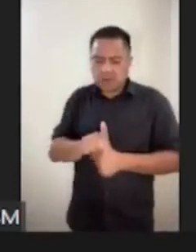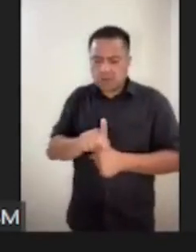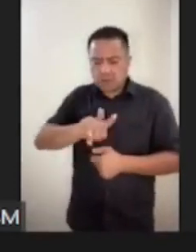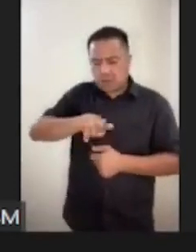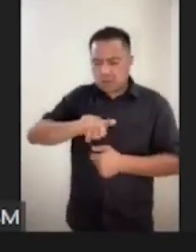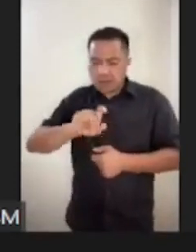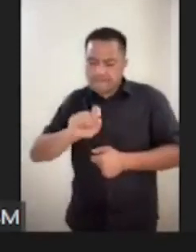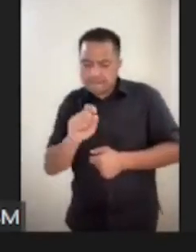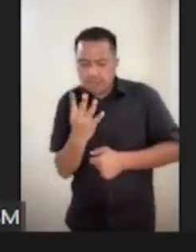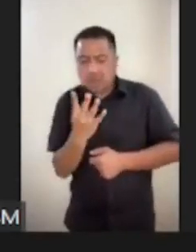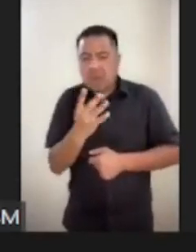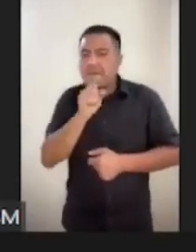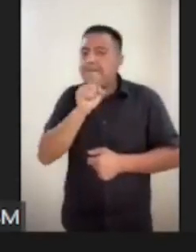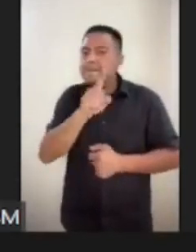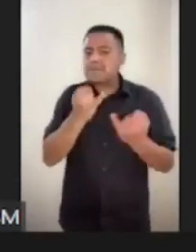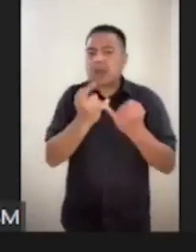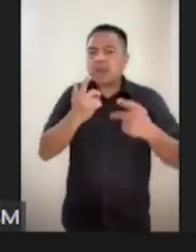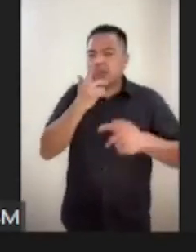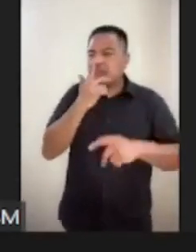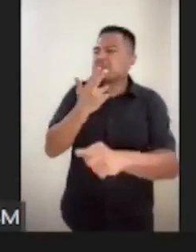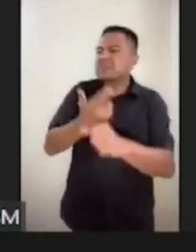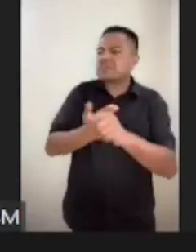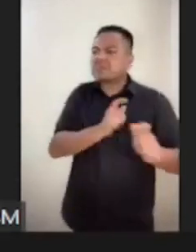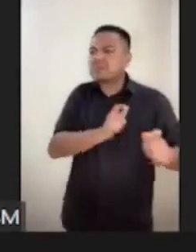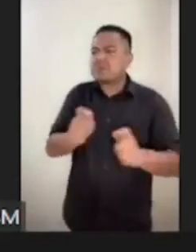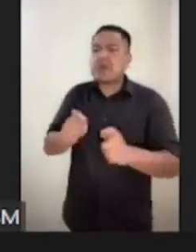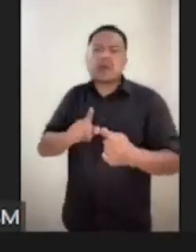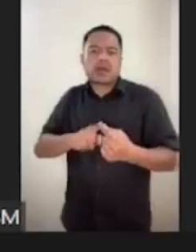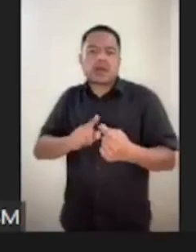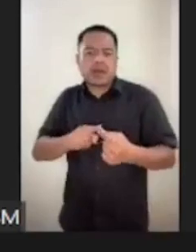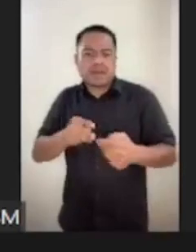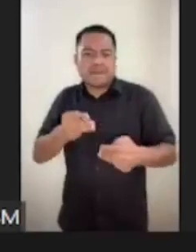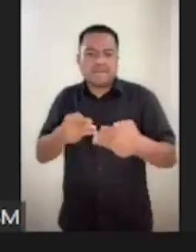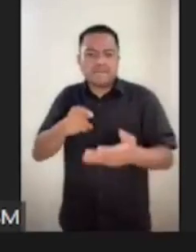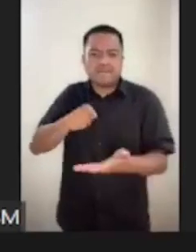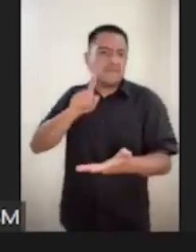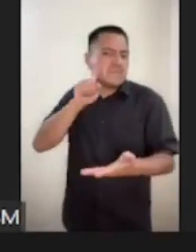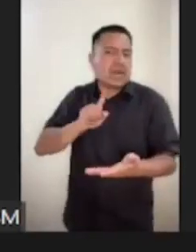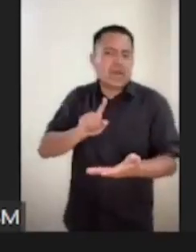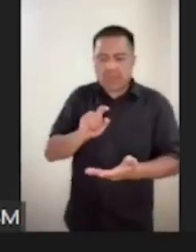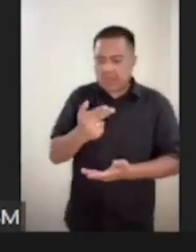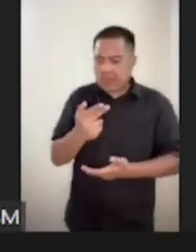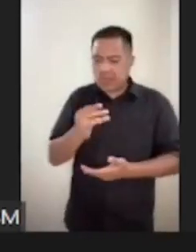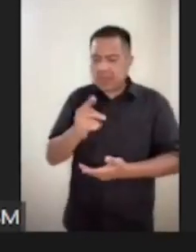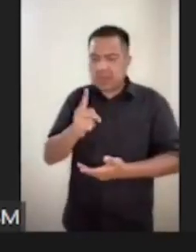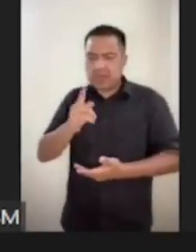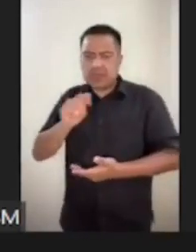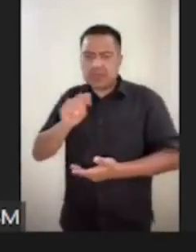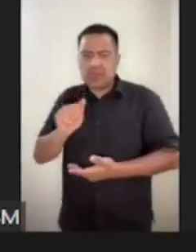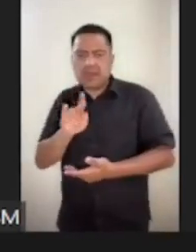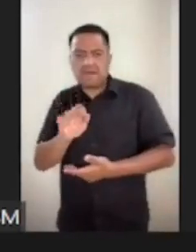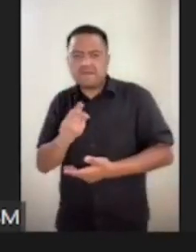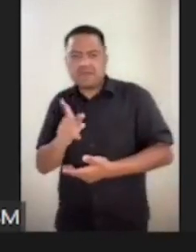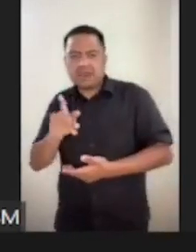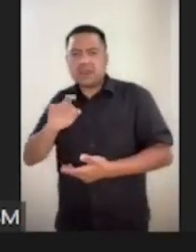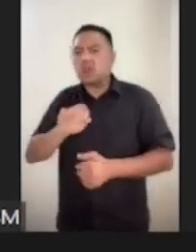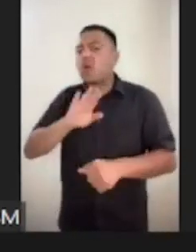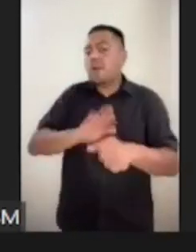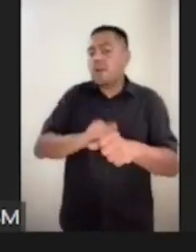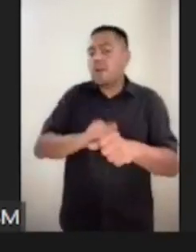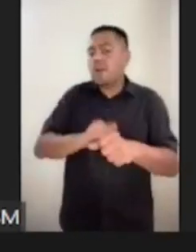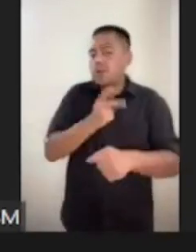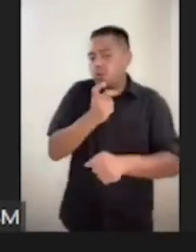TEE/RAP/11/2024, que de igual manera fue turnado a la ponencia a cargo de la magistrada Hilda Rosa Delgado Brito. Por lo tanto, le solicito